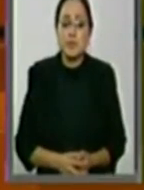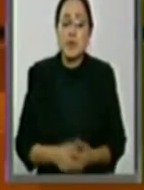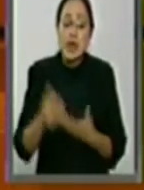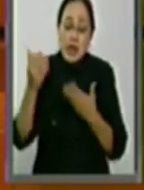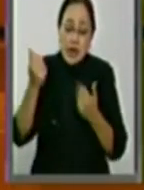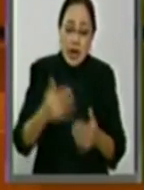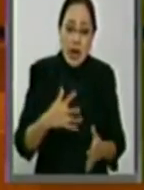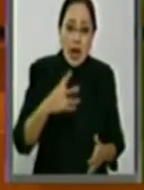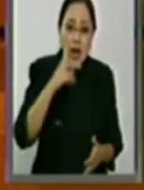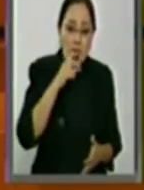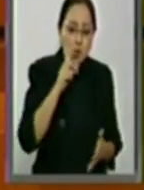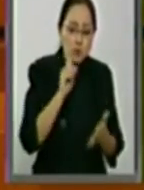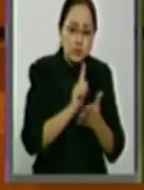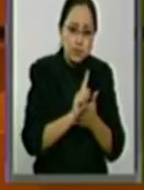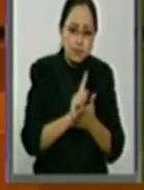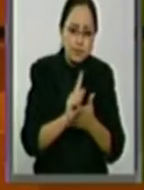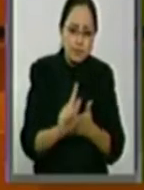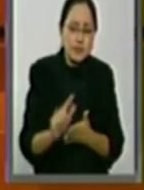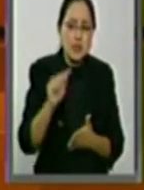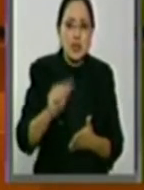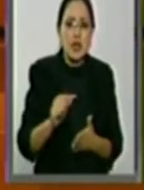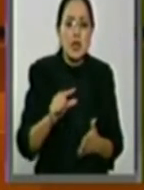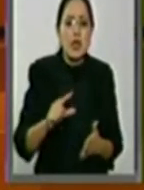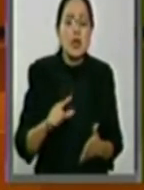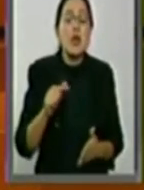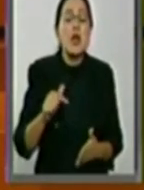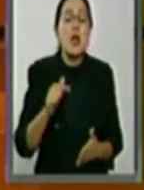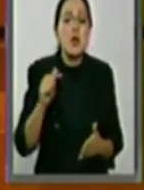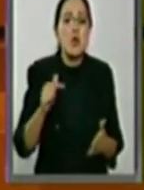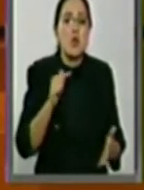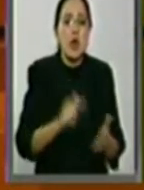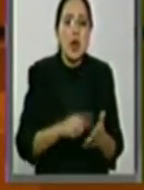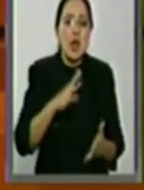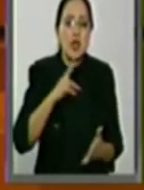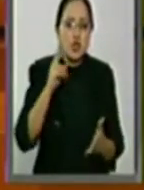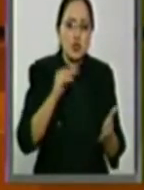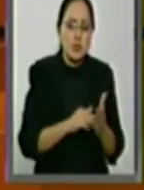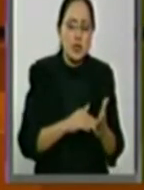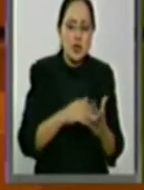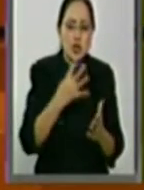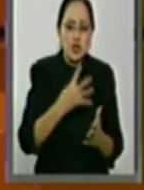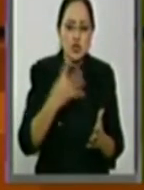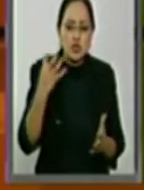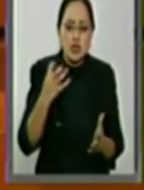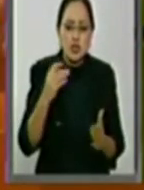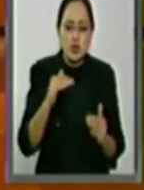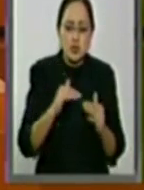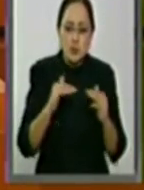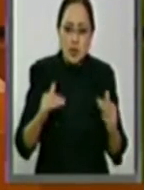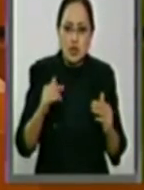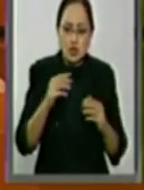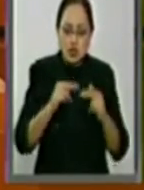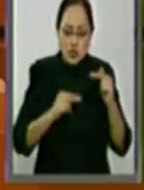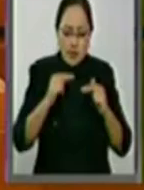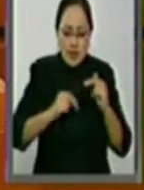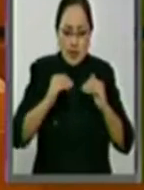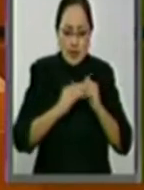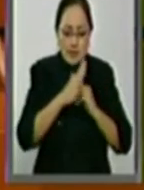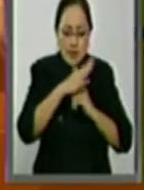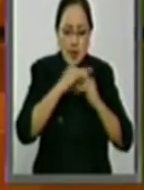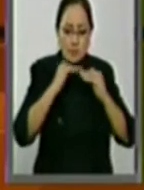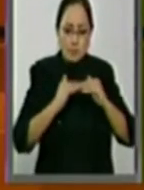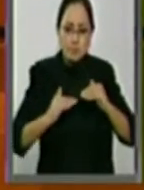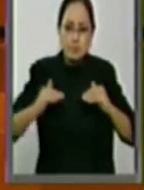potable a una entidad que está a 2.400 metros por encima del mar, del nivel del mar,